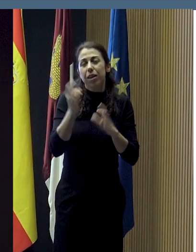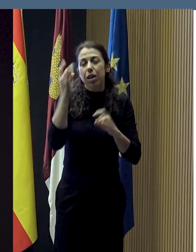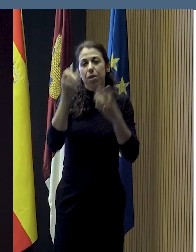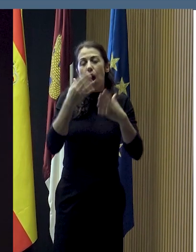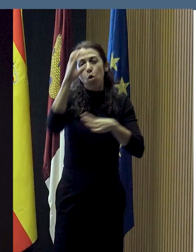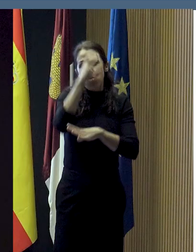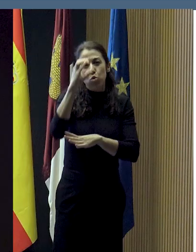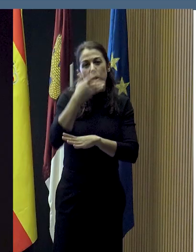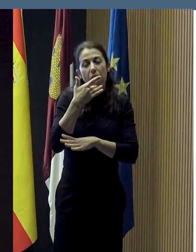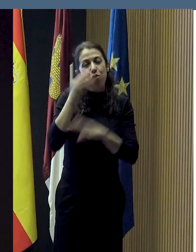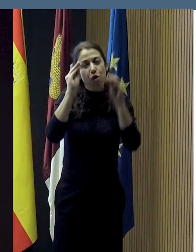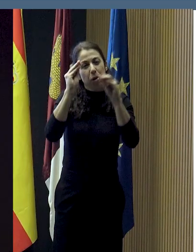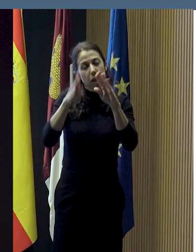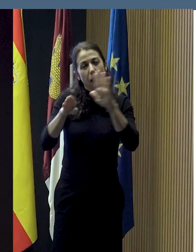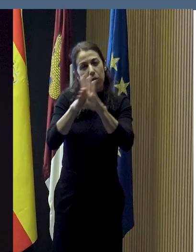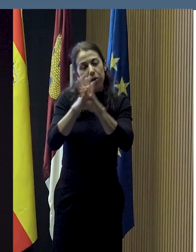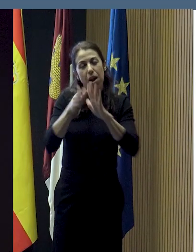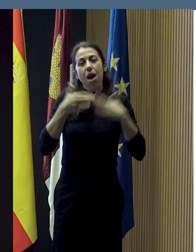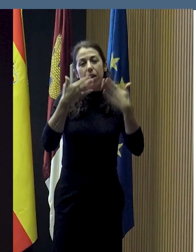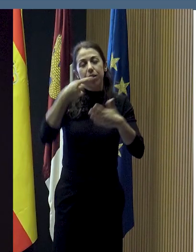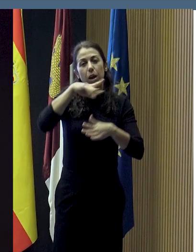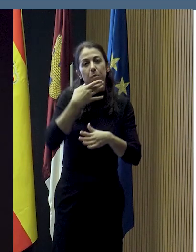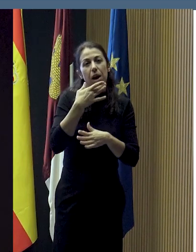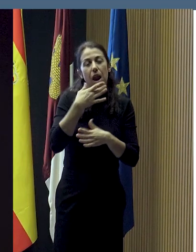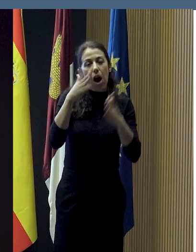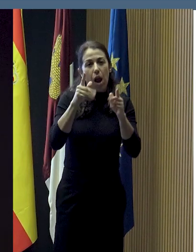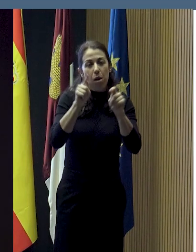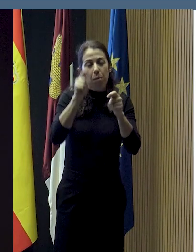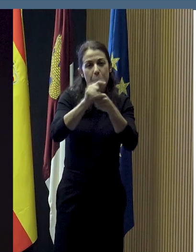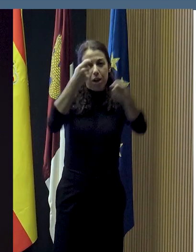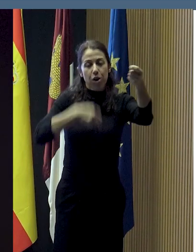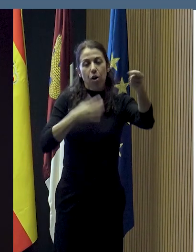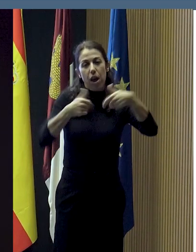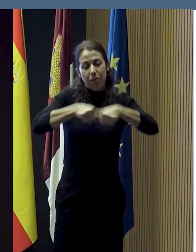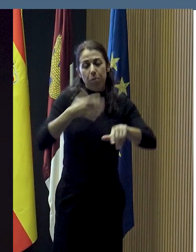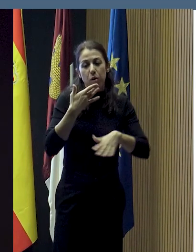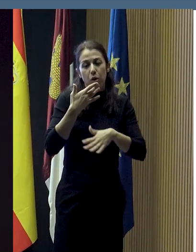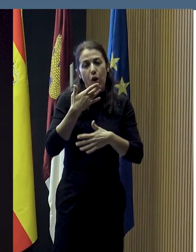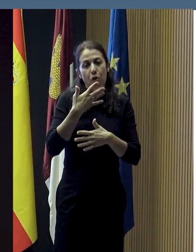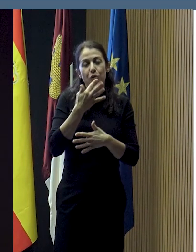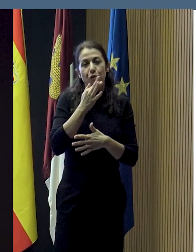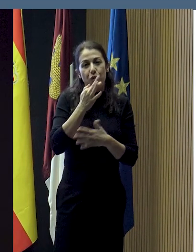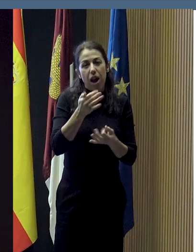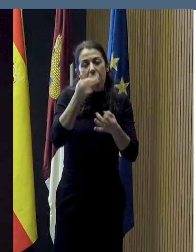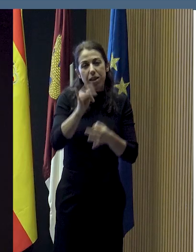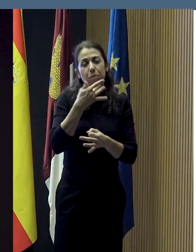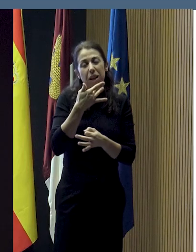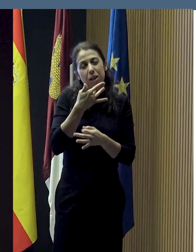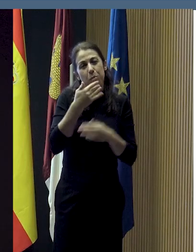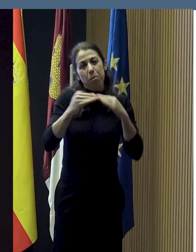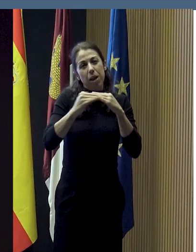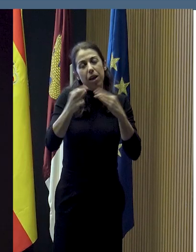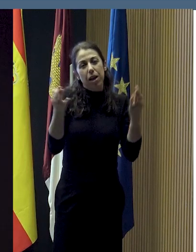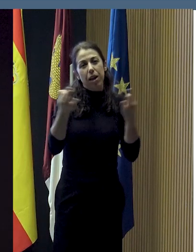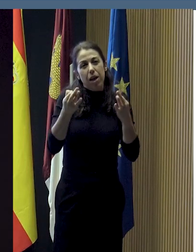actividad cultural y formativa, también a la Tribuna de Albacete por su constante fidelidad, contribuyendo así a mantener